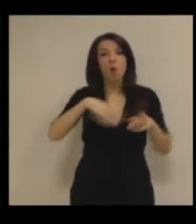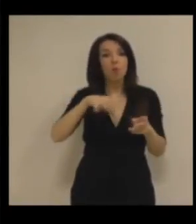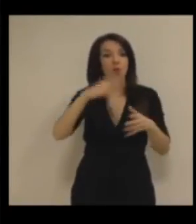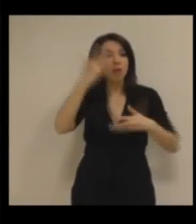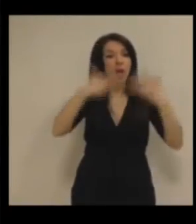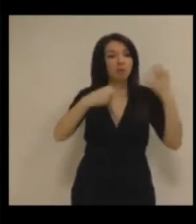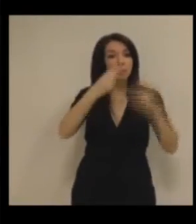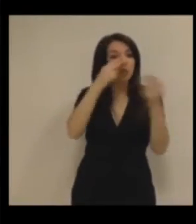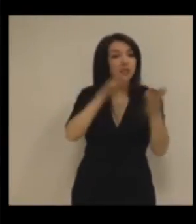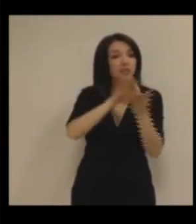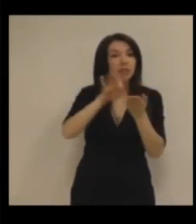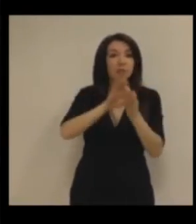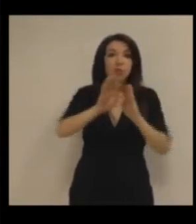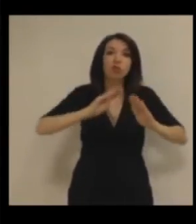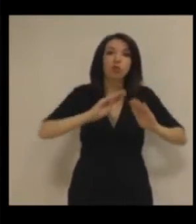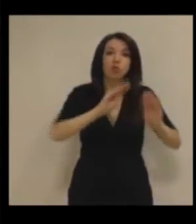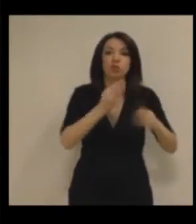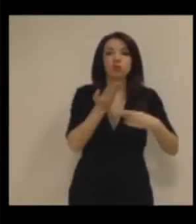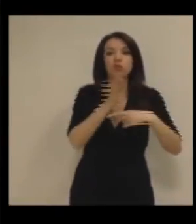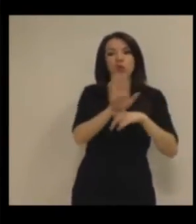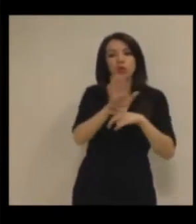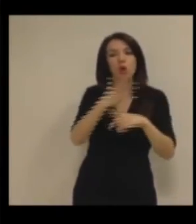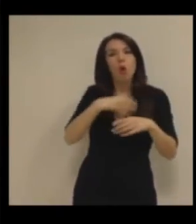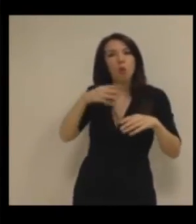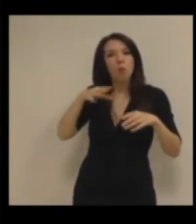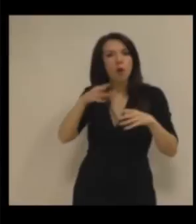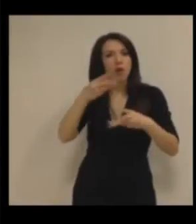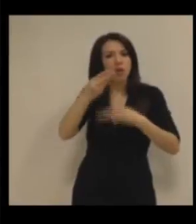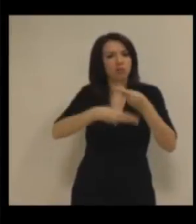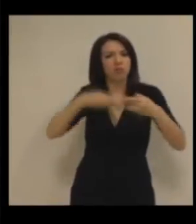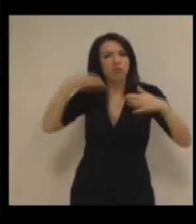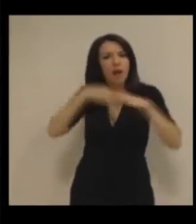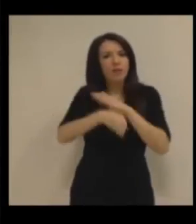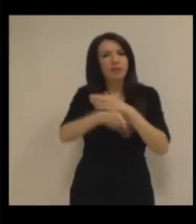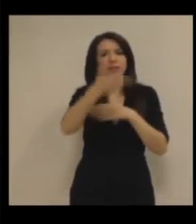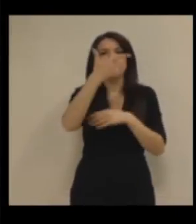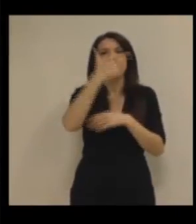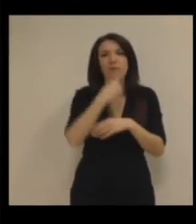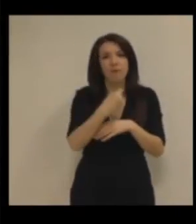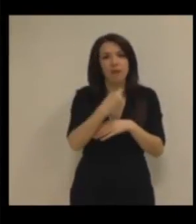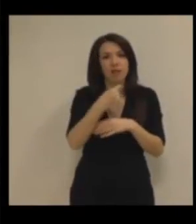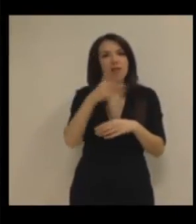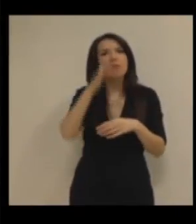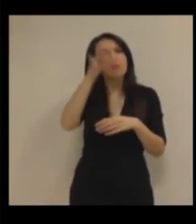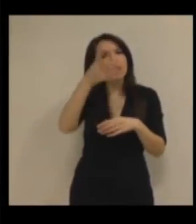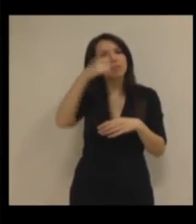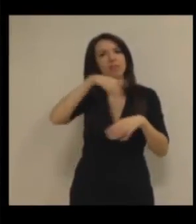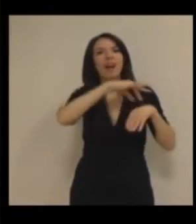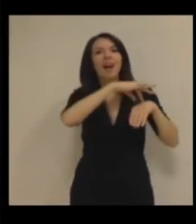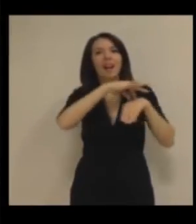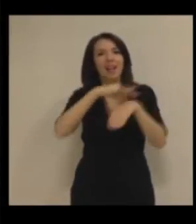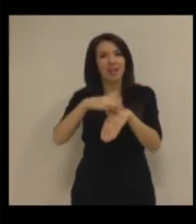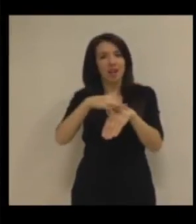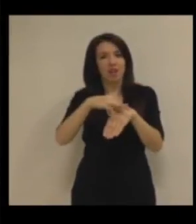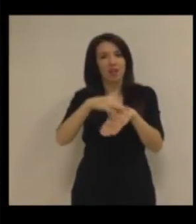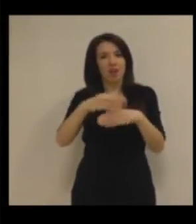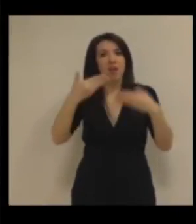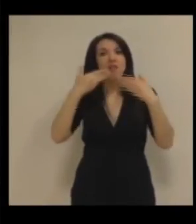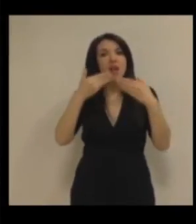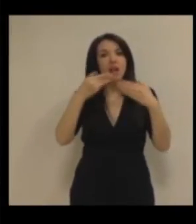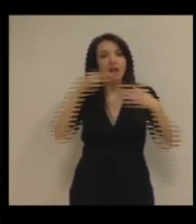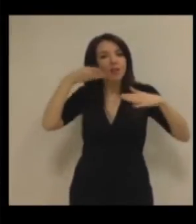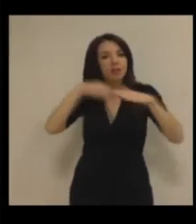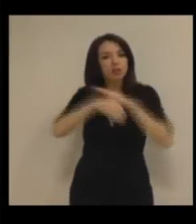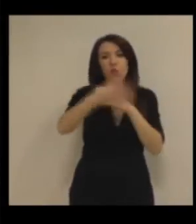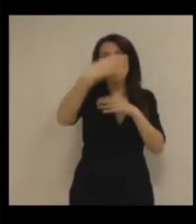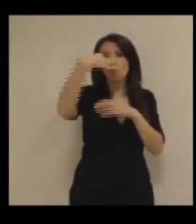por la Administración Pública de una forma accesible, fácil y guiada, a través de un punto de acceso único a